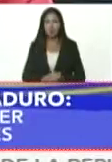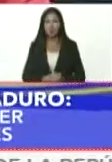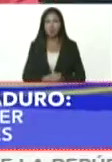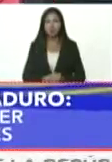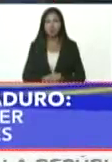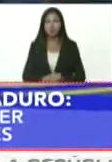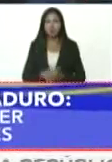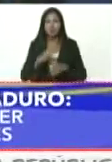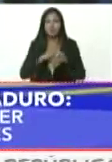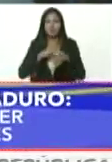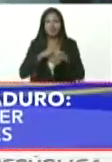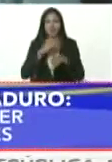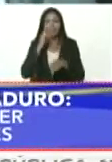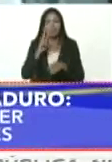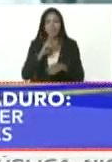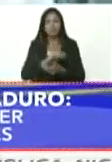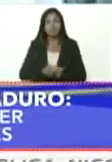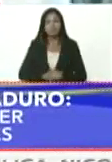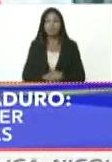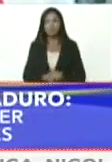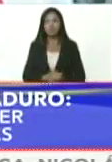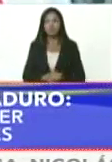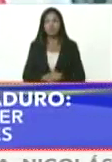El ministro. Miren.